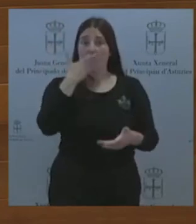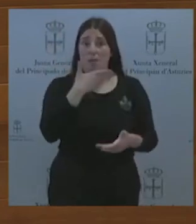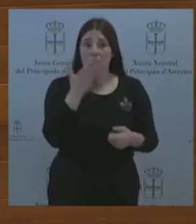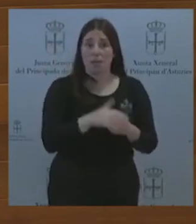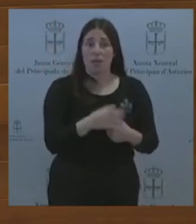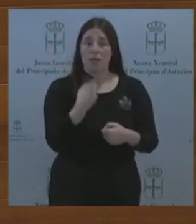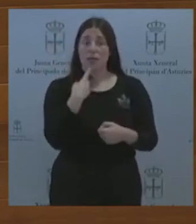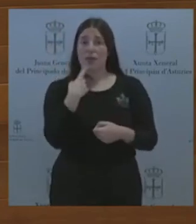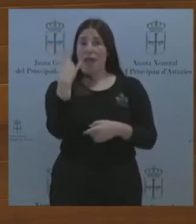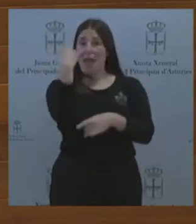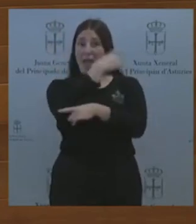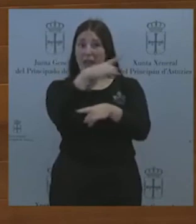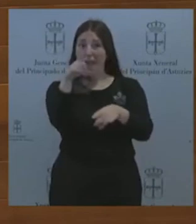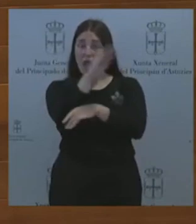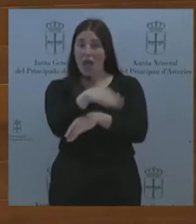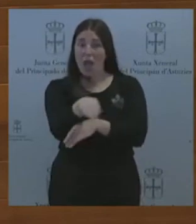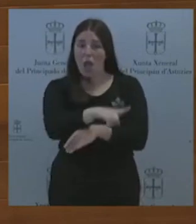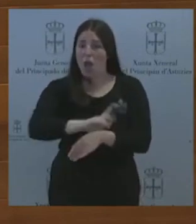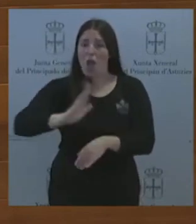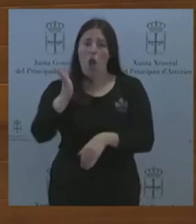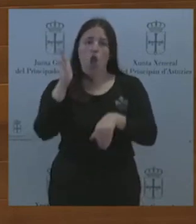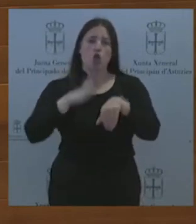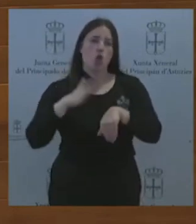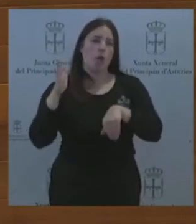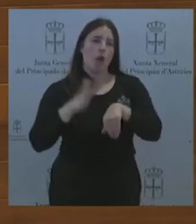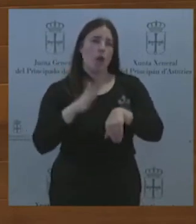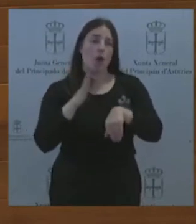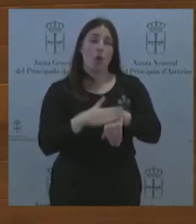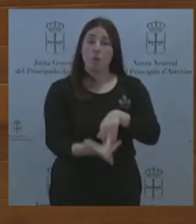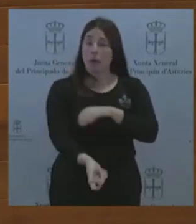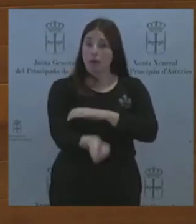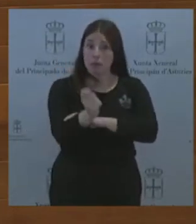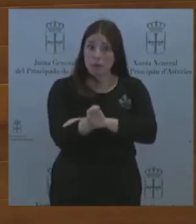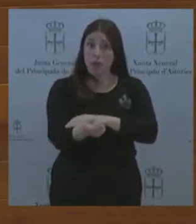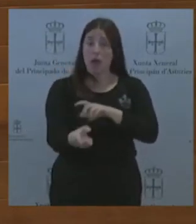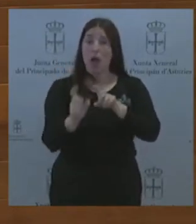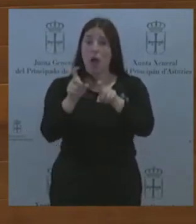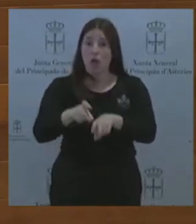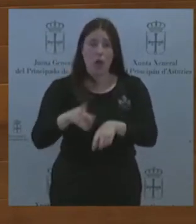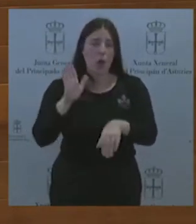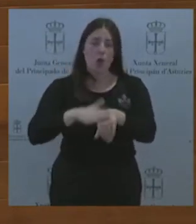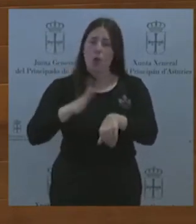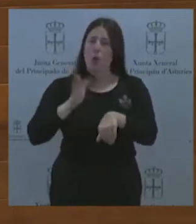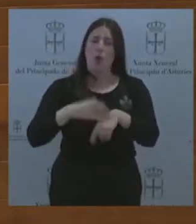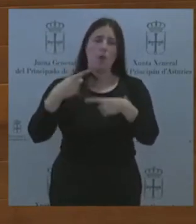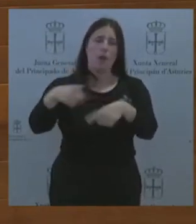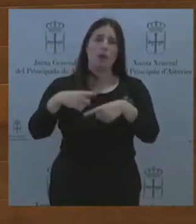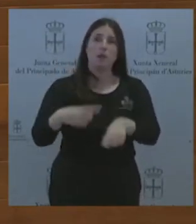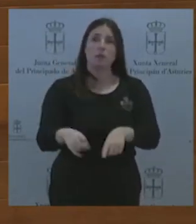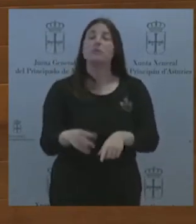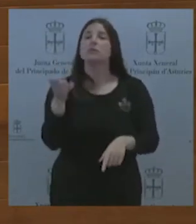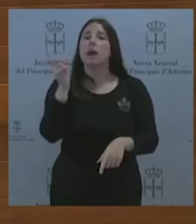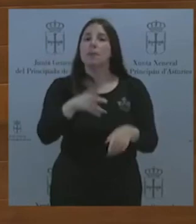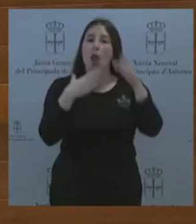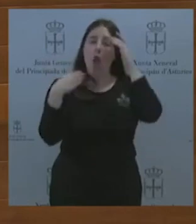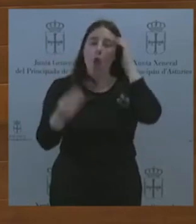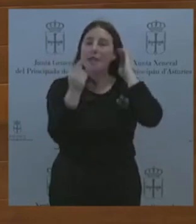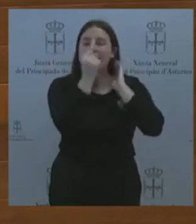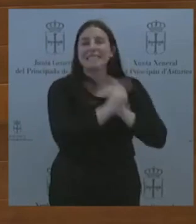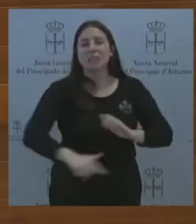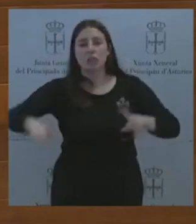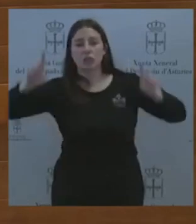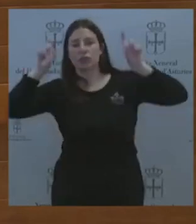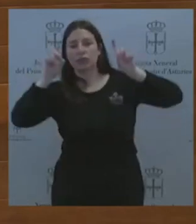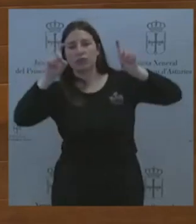agricultores, pescaderos y cazadores, adoctrina a nuestros niños y jóvenes. Esa agenda que enfrenta a los hermanos, a